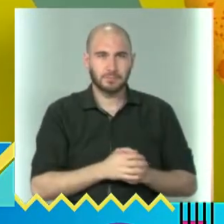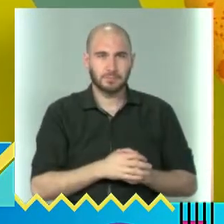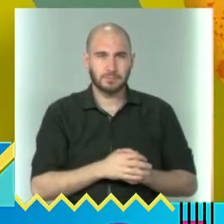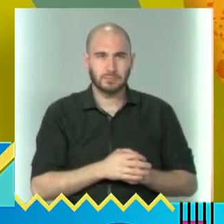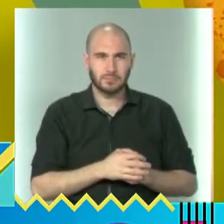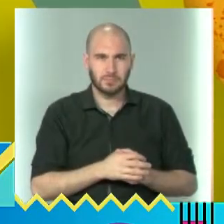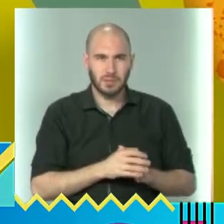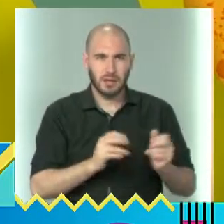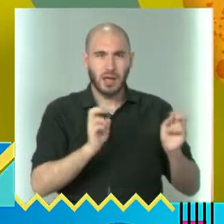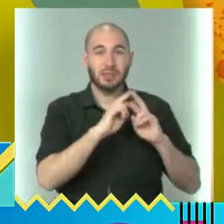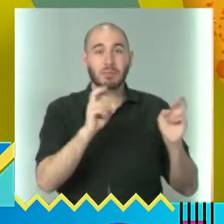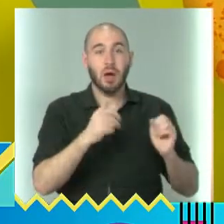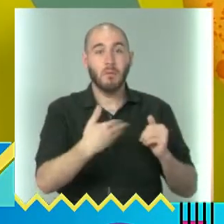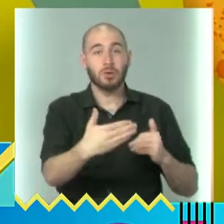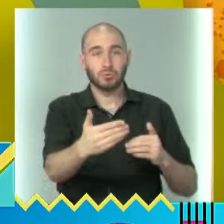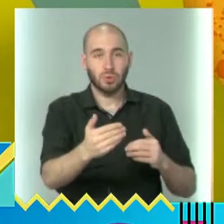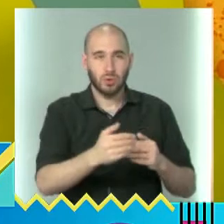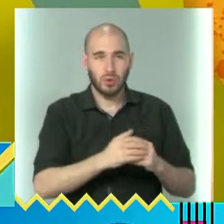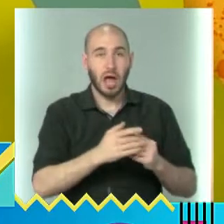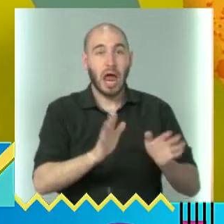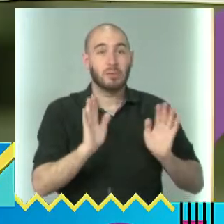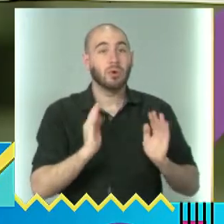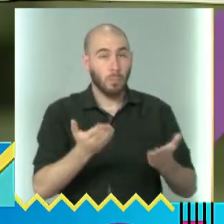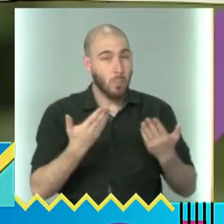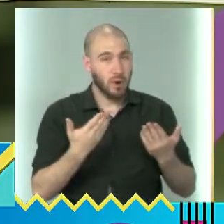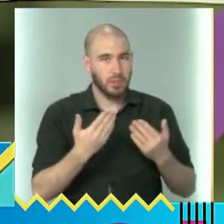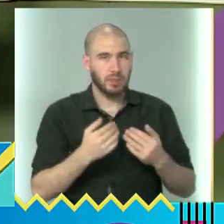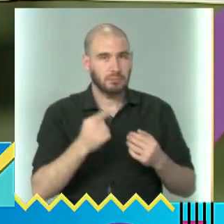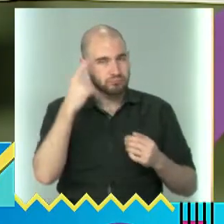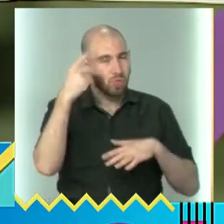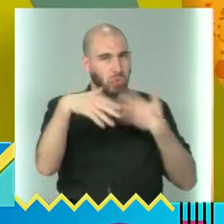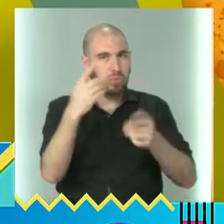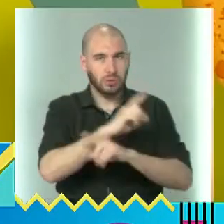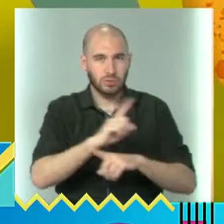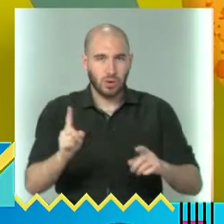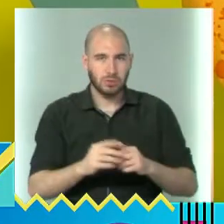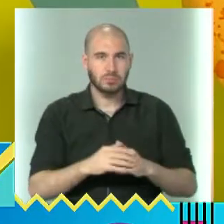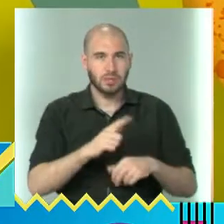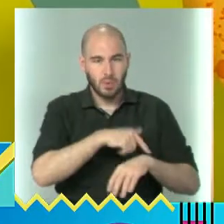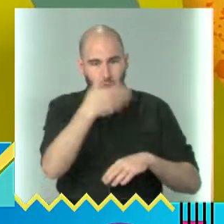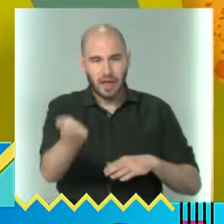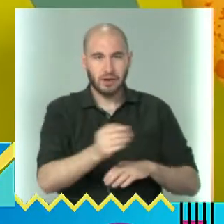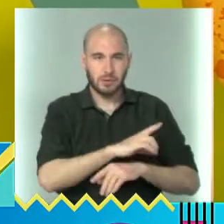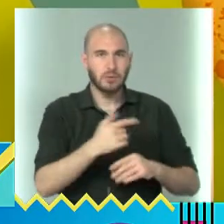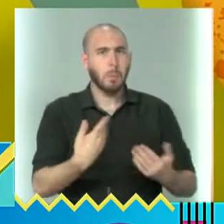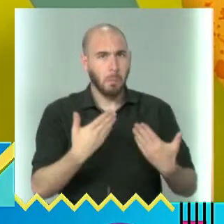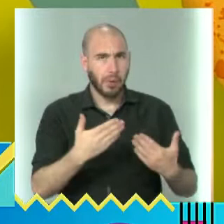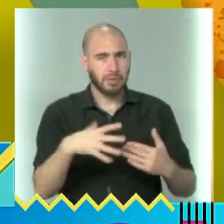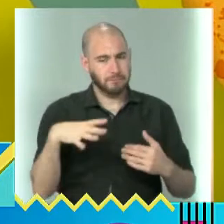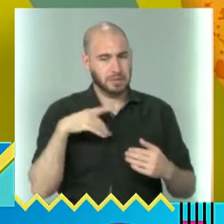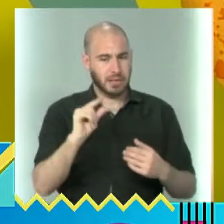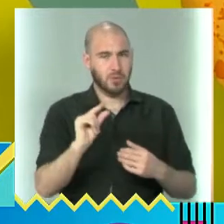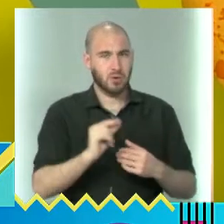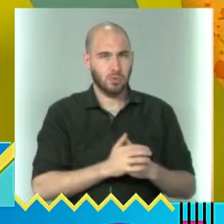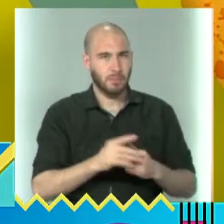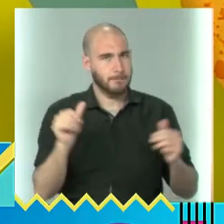en referencia a un futuro posible, no es fantasía a largo plazo, posible, cercano